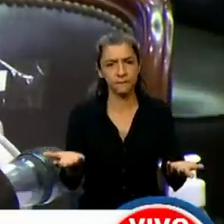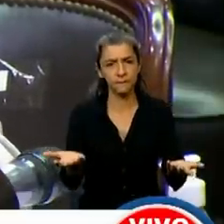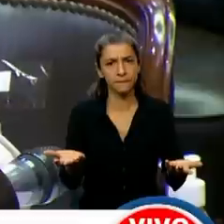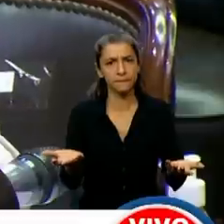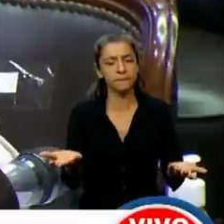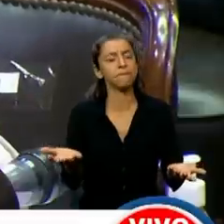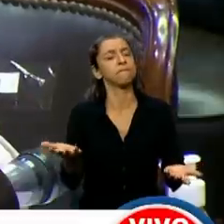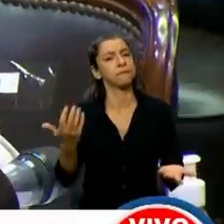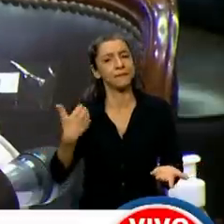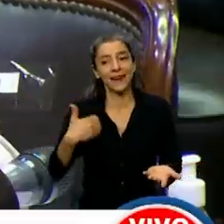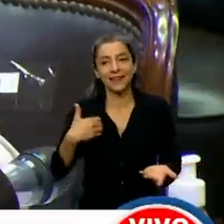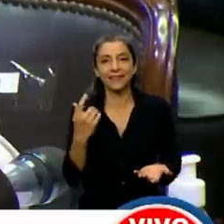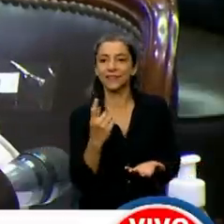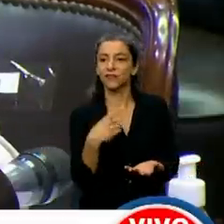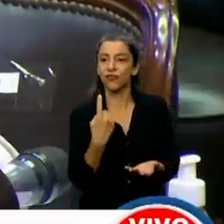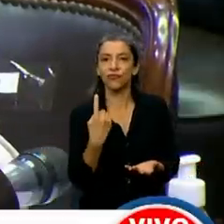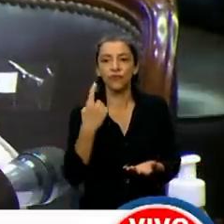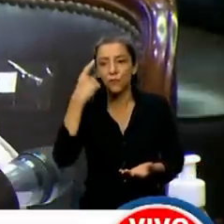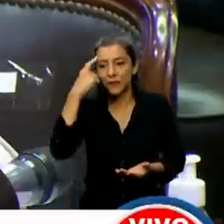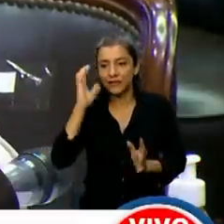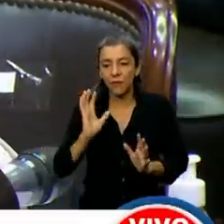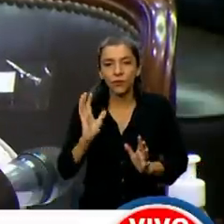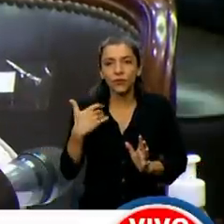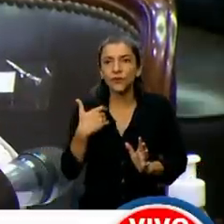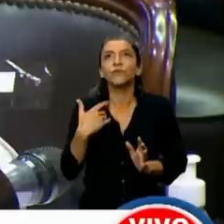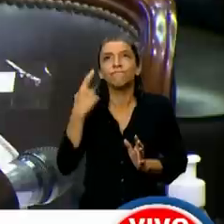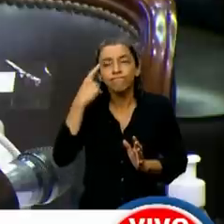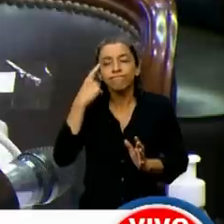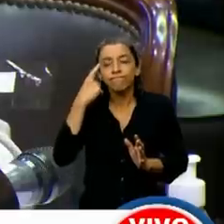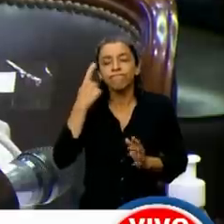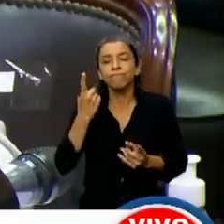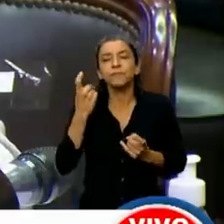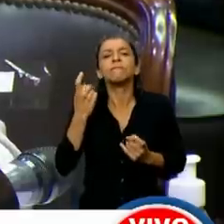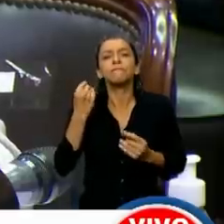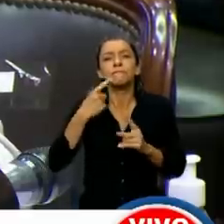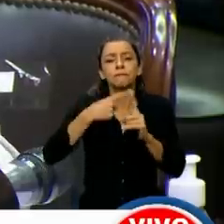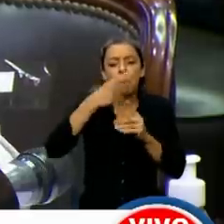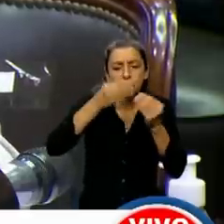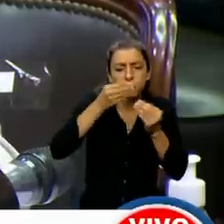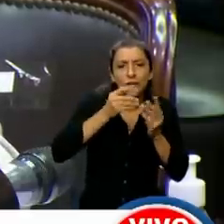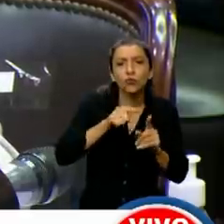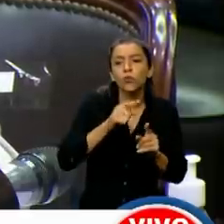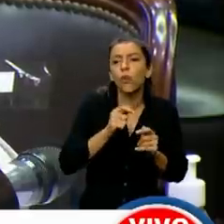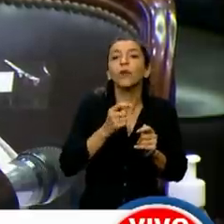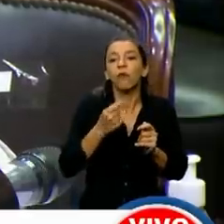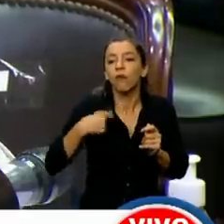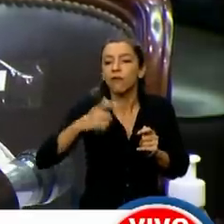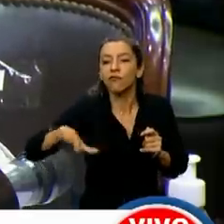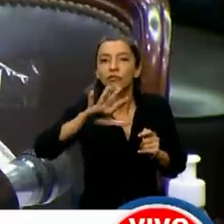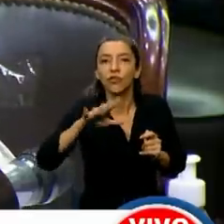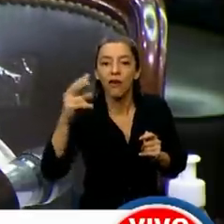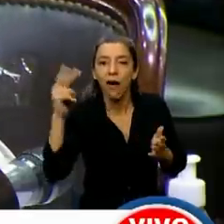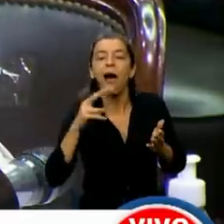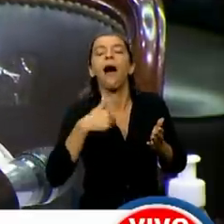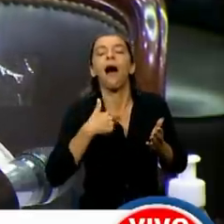podamos tener un presupuesto que genere confianza y esto además con el proyecto